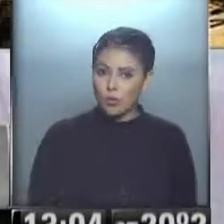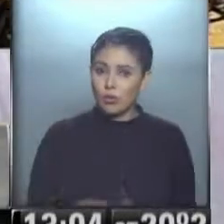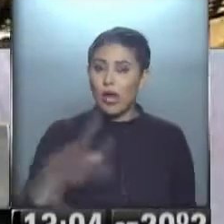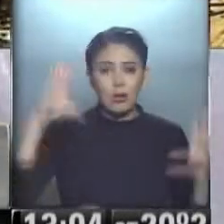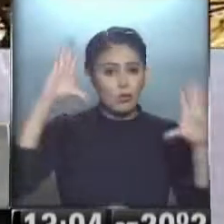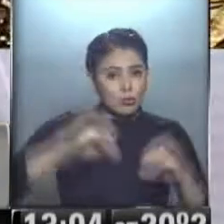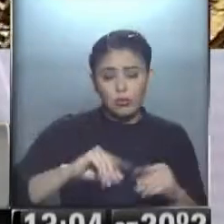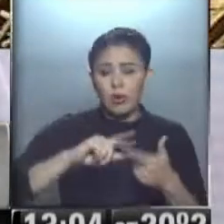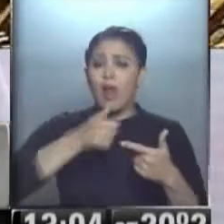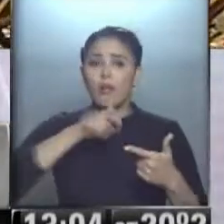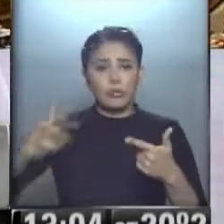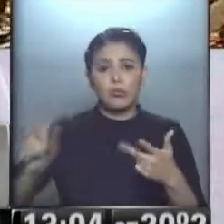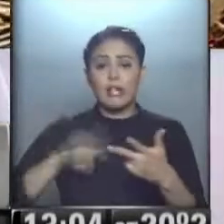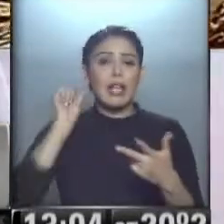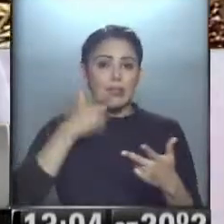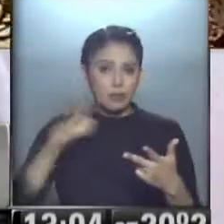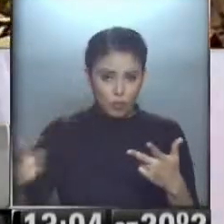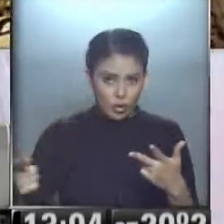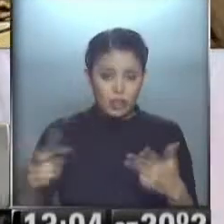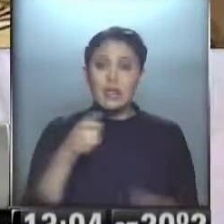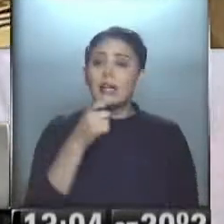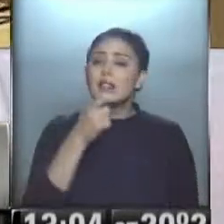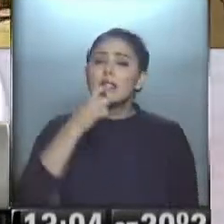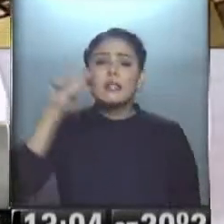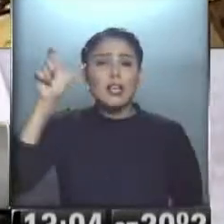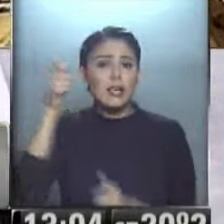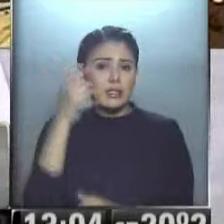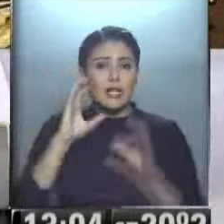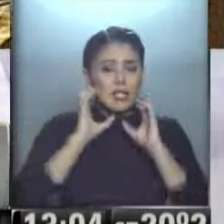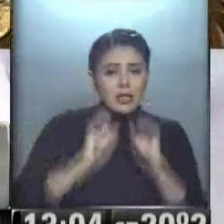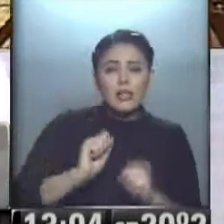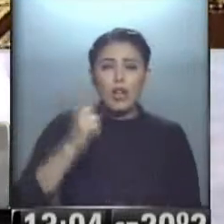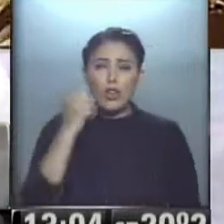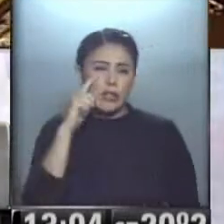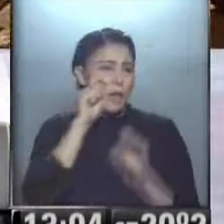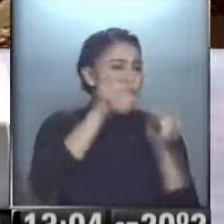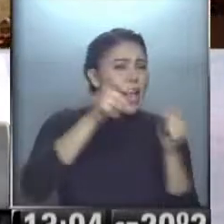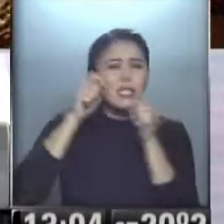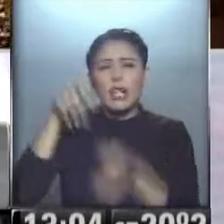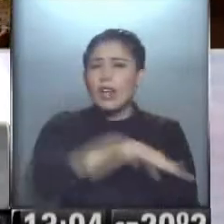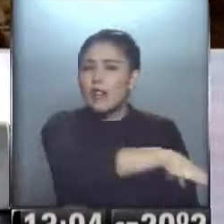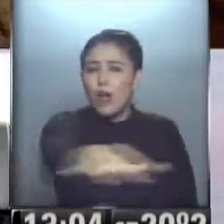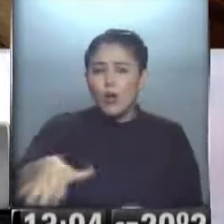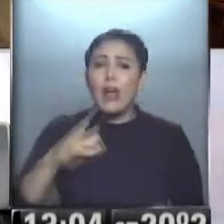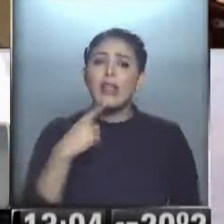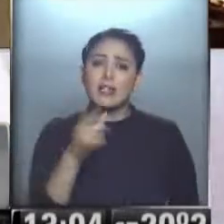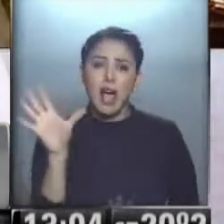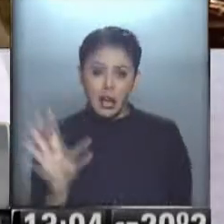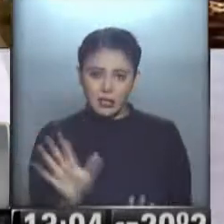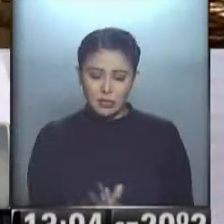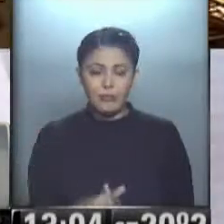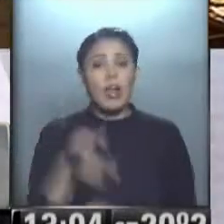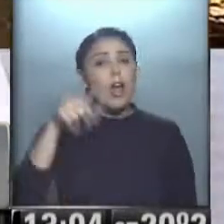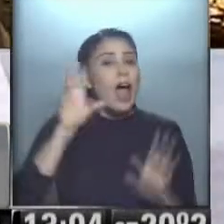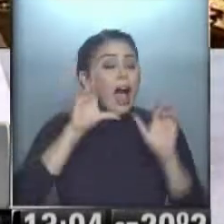sin luz, sin agua y sin gas. Cuando visitaban el lugar, Sergio Berni y el intendente decían lo siguiente, pero